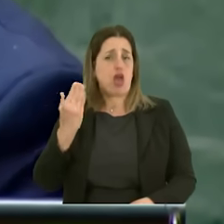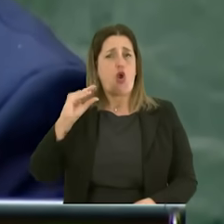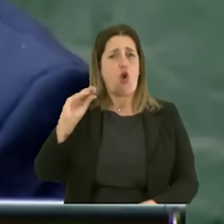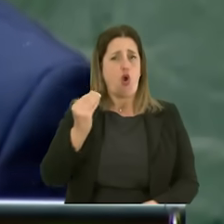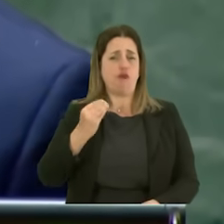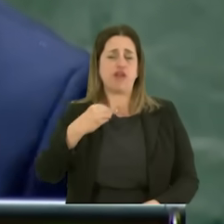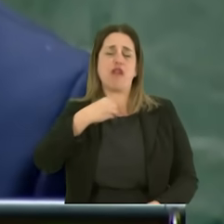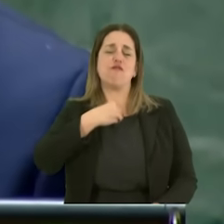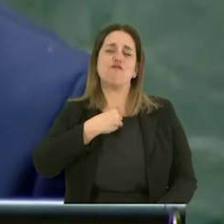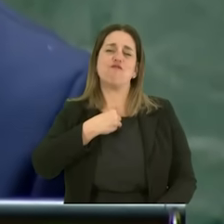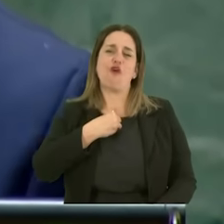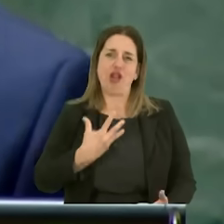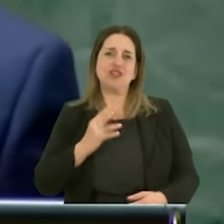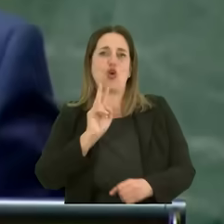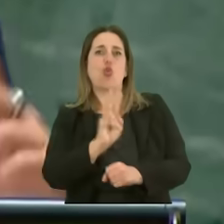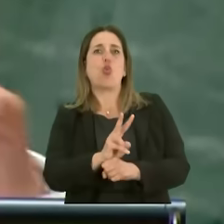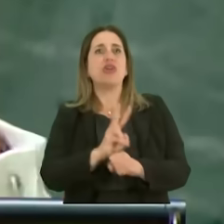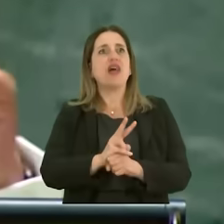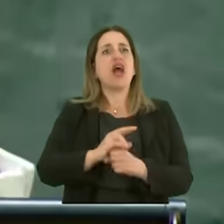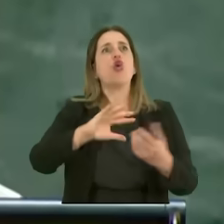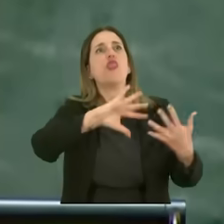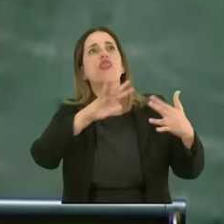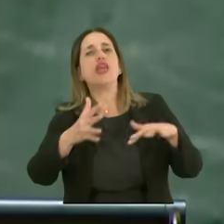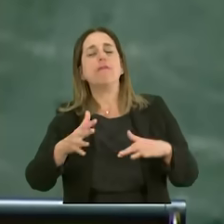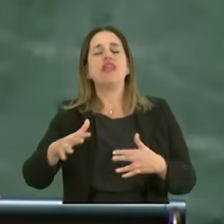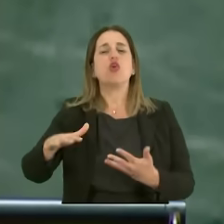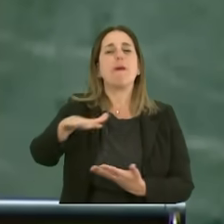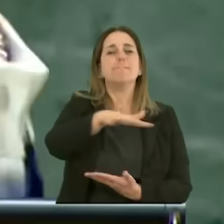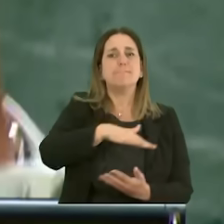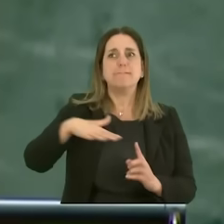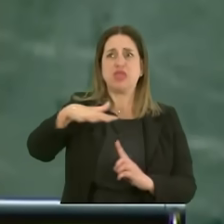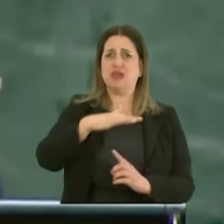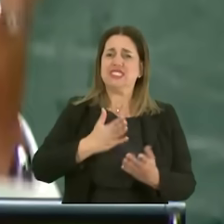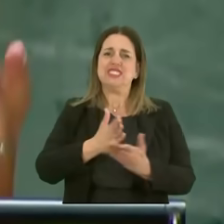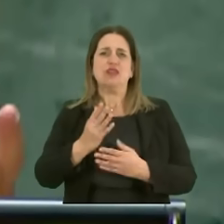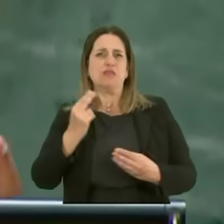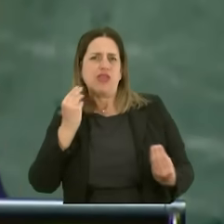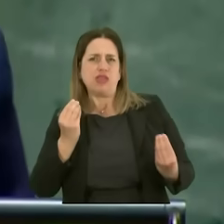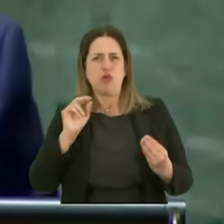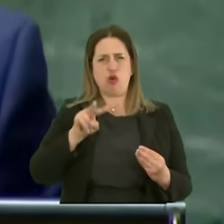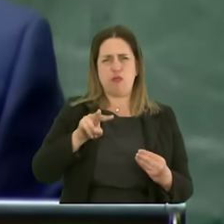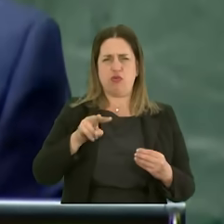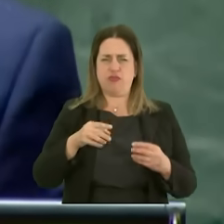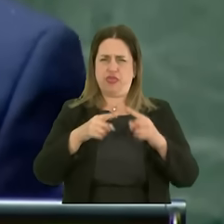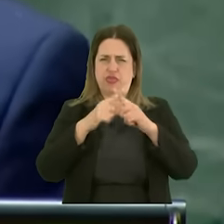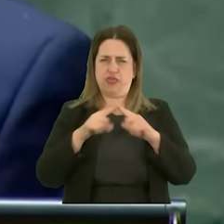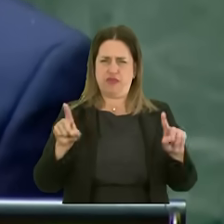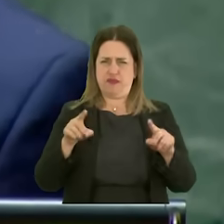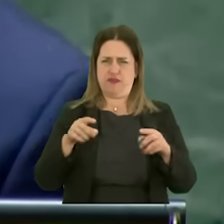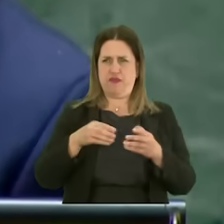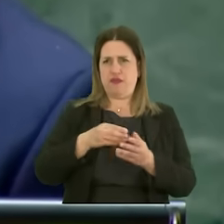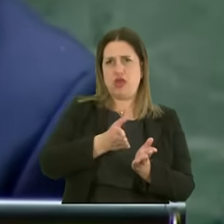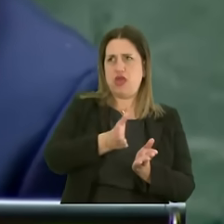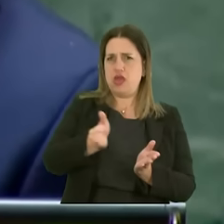cuidado del del medio ambiente siempre vimos ese ese divorcio esa separación